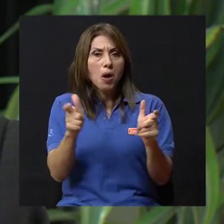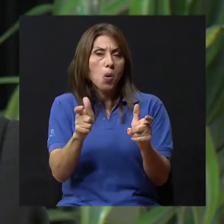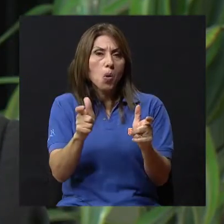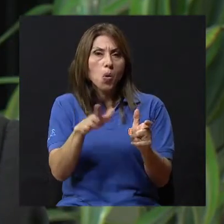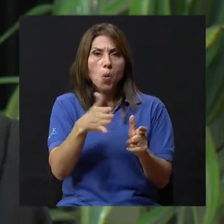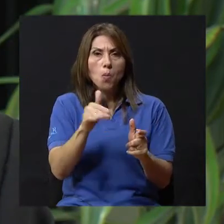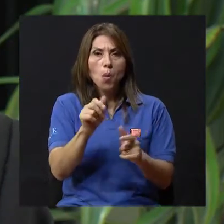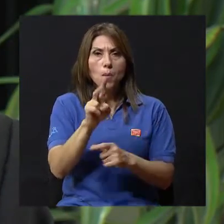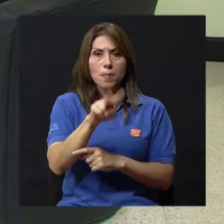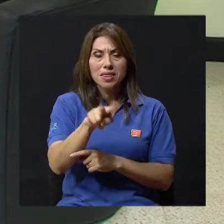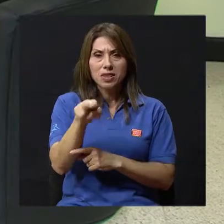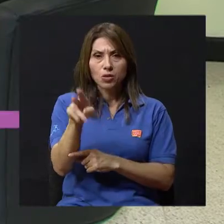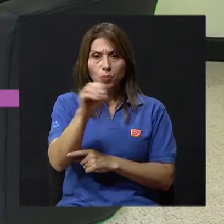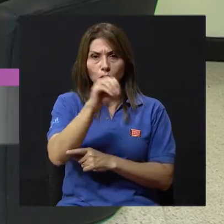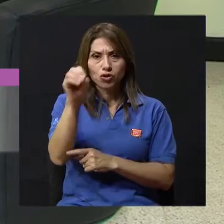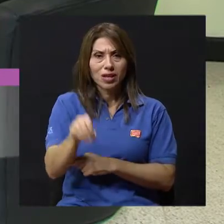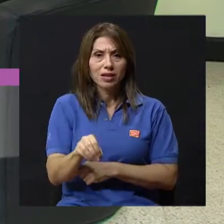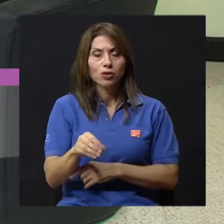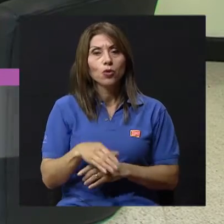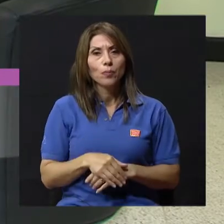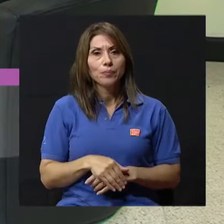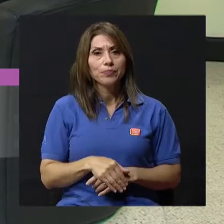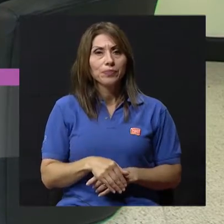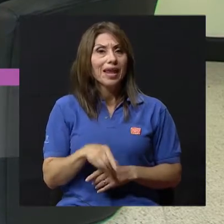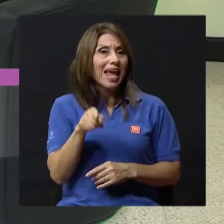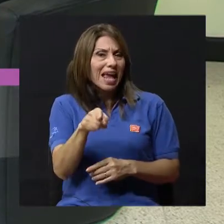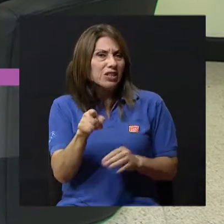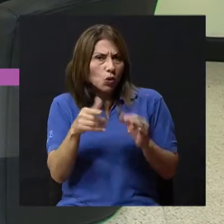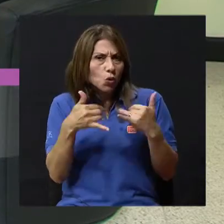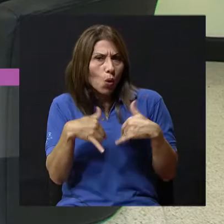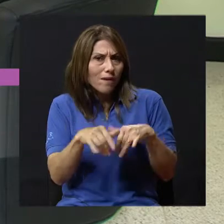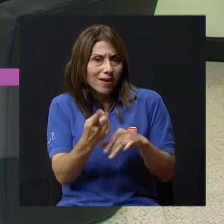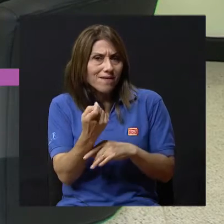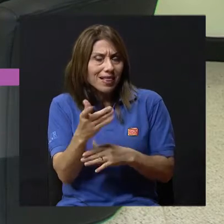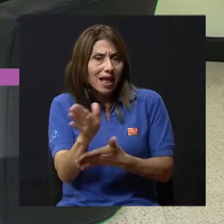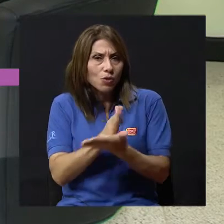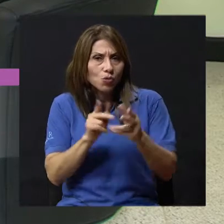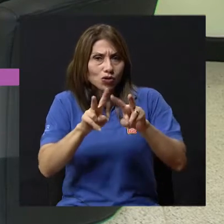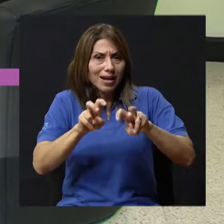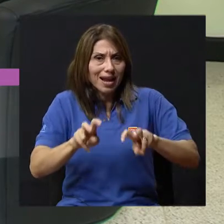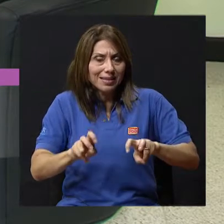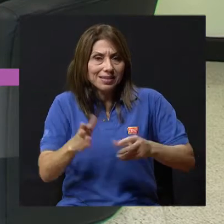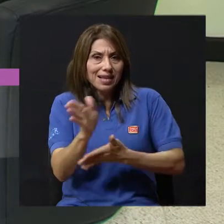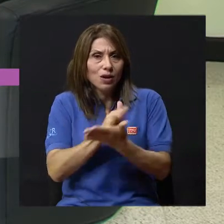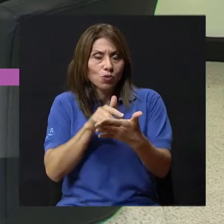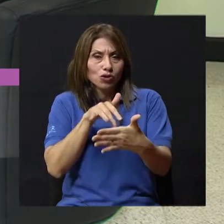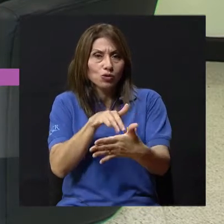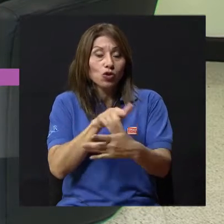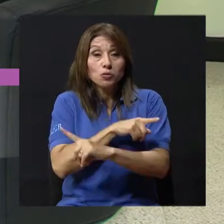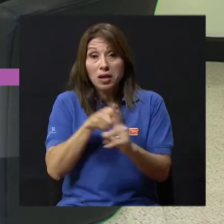23%. Esto podría ser, todavía nos falta hacer algunos análisis, algunos estudios, pero podría estar en